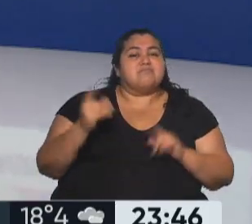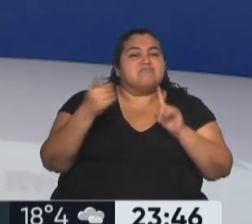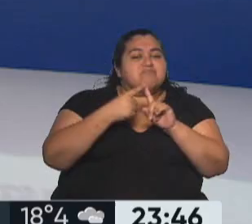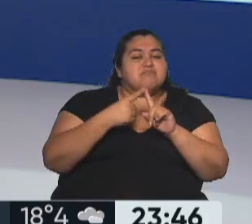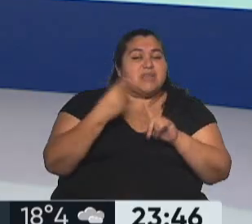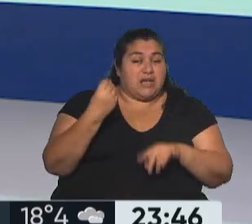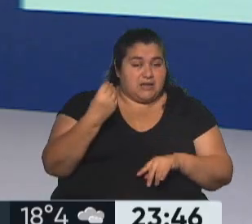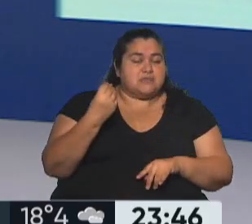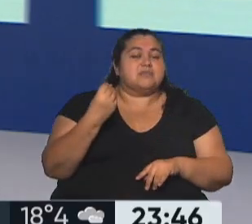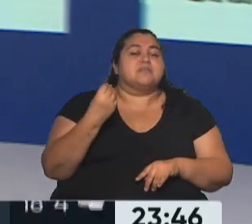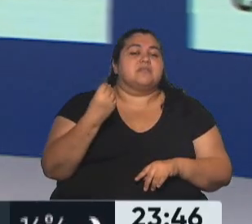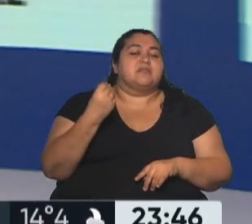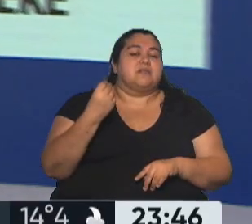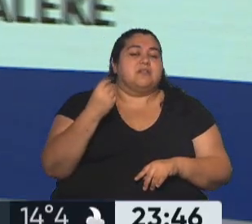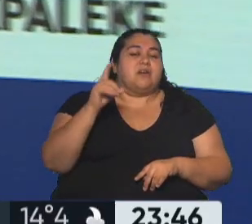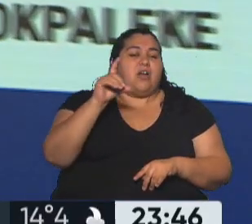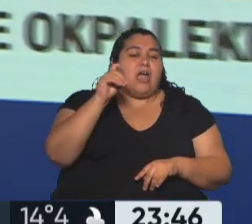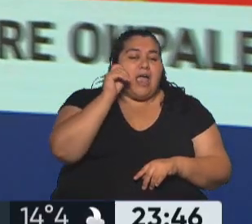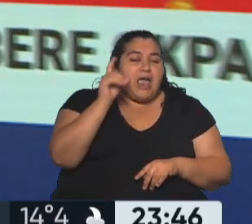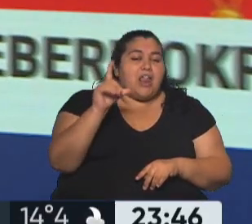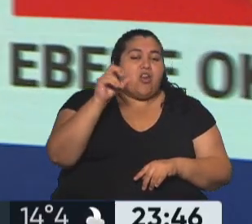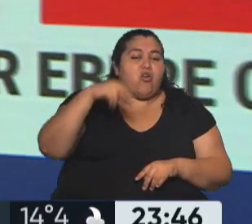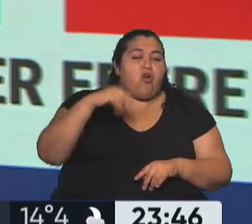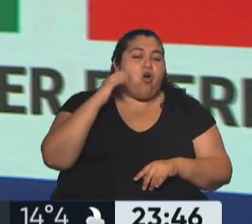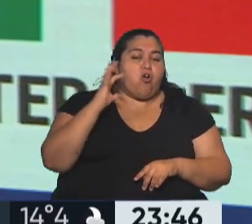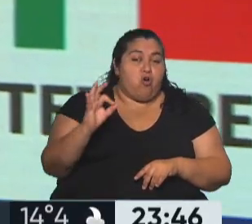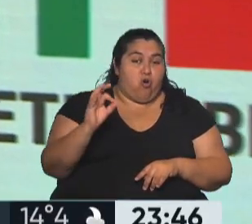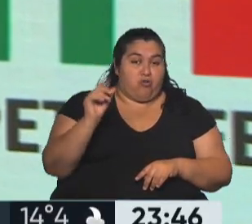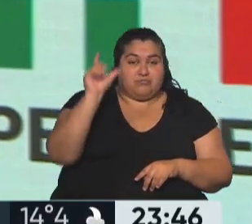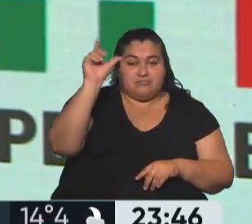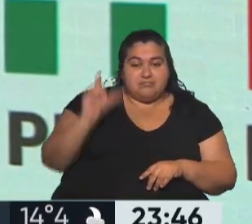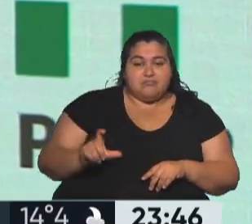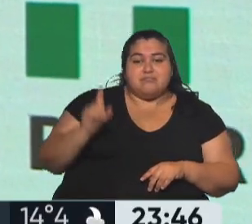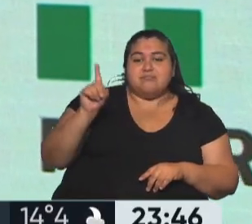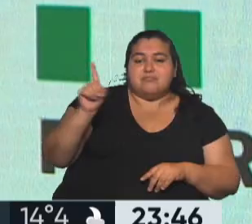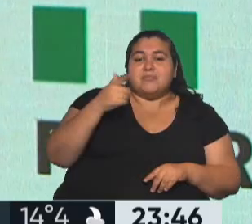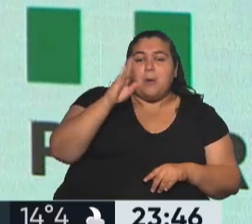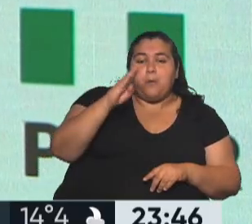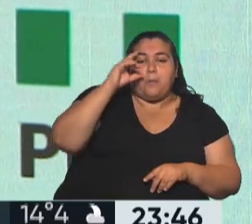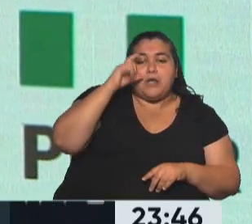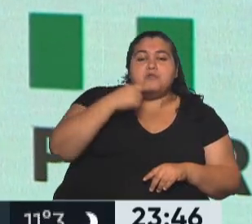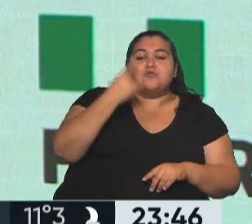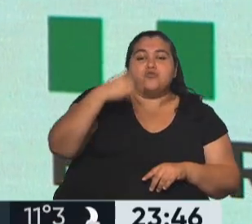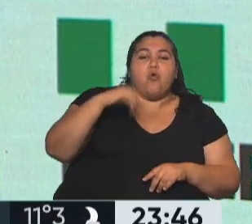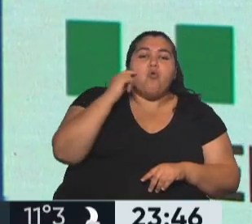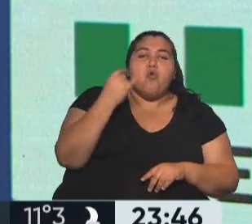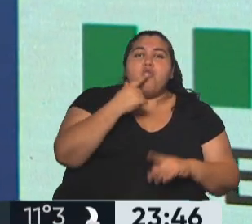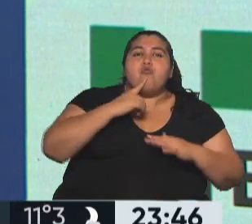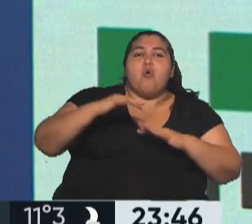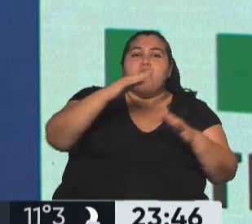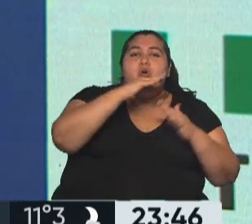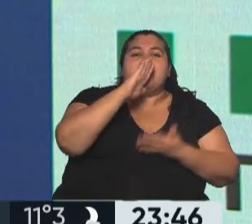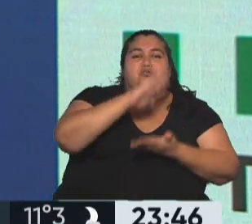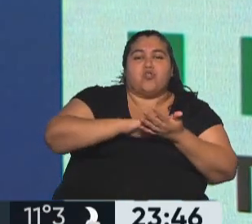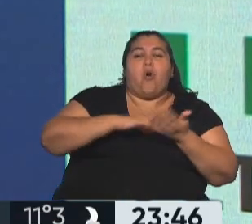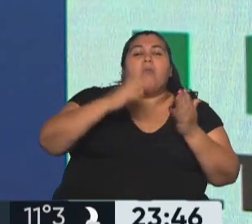con la República Popular del Congo? Bueno, Fridolin Ambongo Besungu, algo que tanto se habló del Papa Negro, ¿no? Porque justamente el